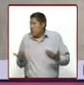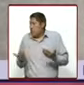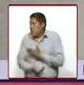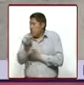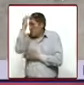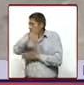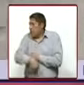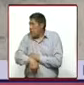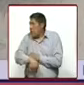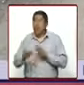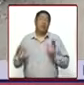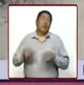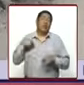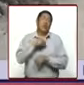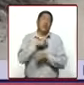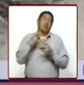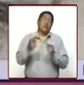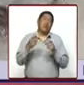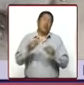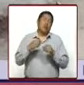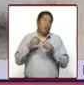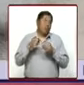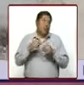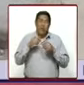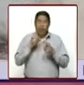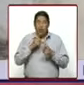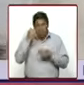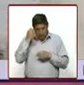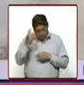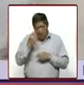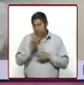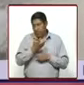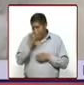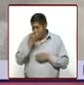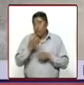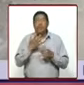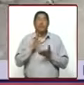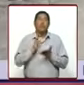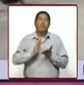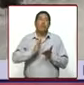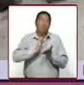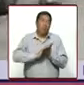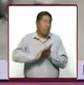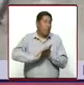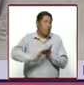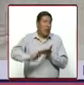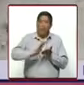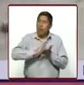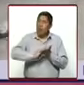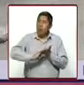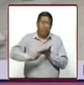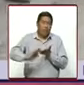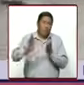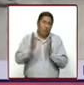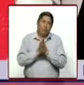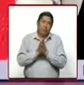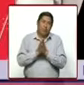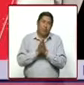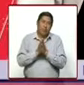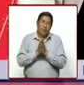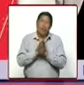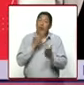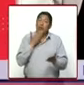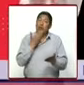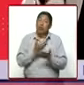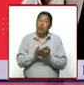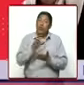digo, vamos a trabajar lo más rápido posible, entiendo las molestias, perdón, y vamos a cumplir el plazo establecido. Qué bueno que yo no